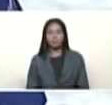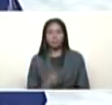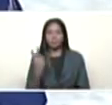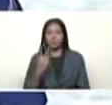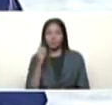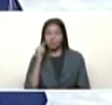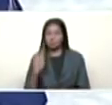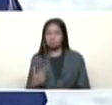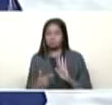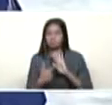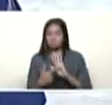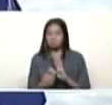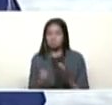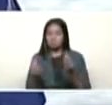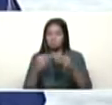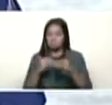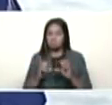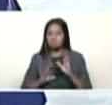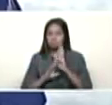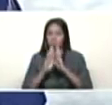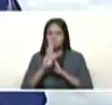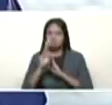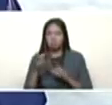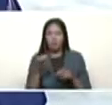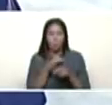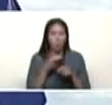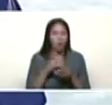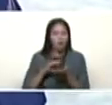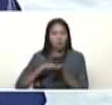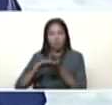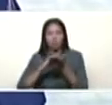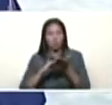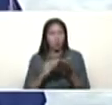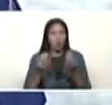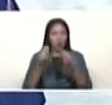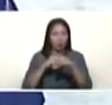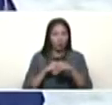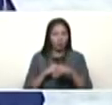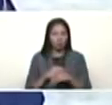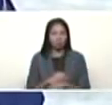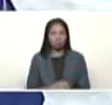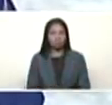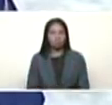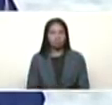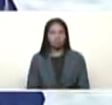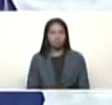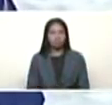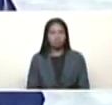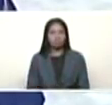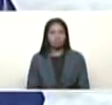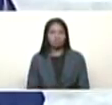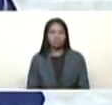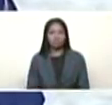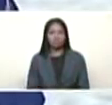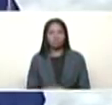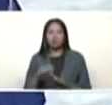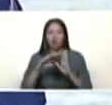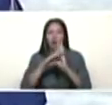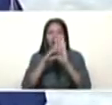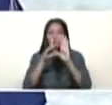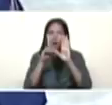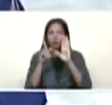han demostrado su disposición de avanzar en la búsqueda de una solución acordada y constitucional para el